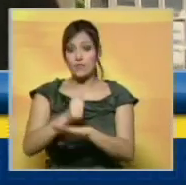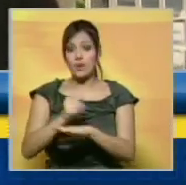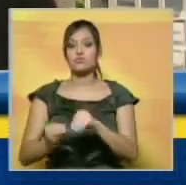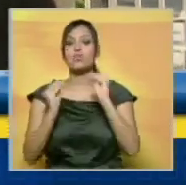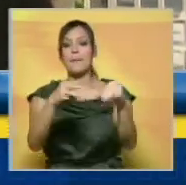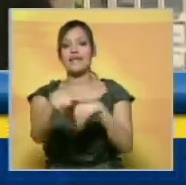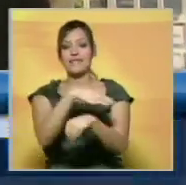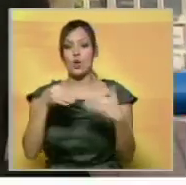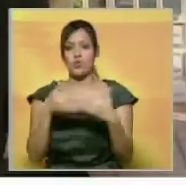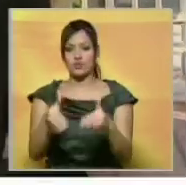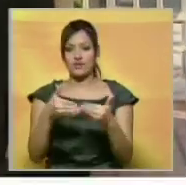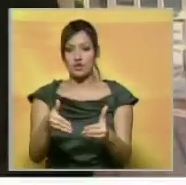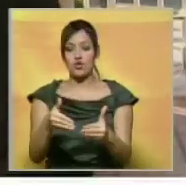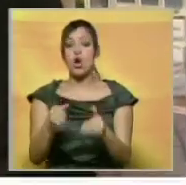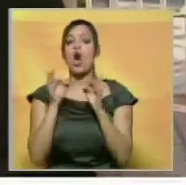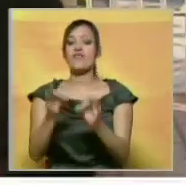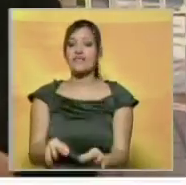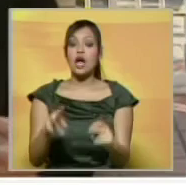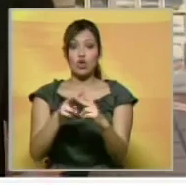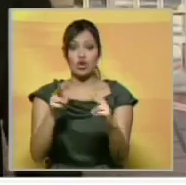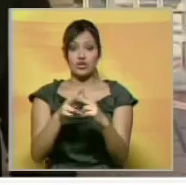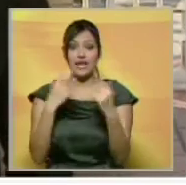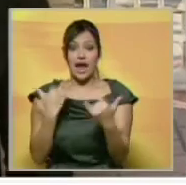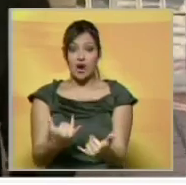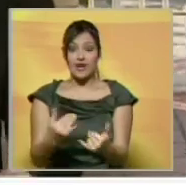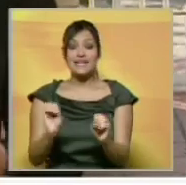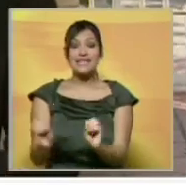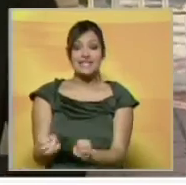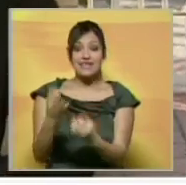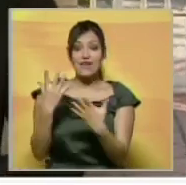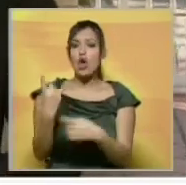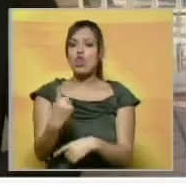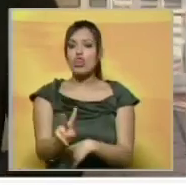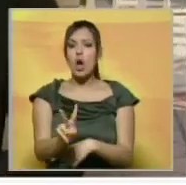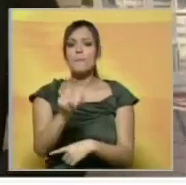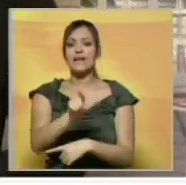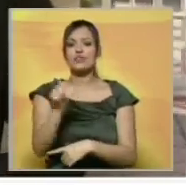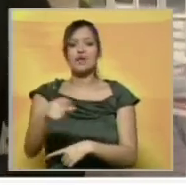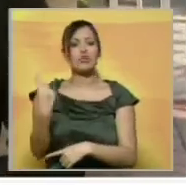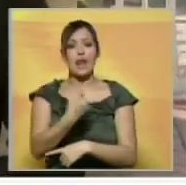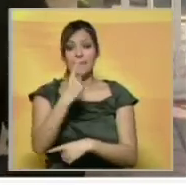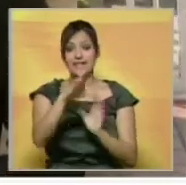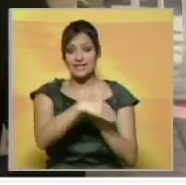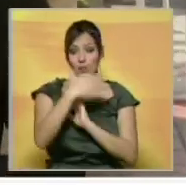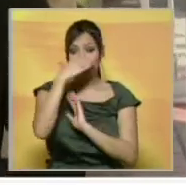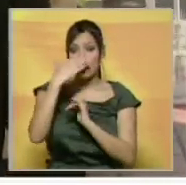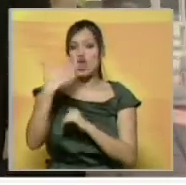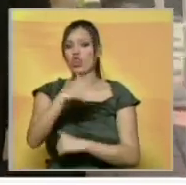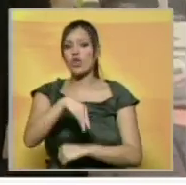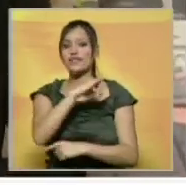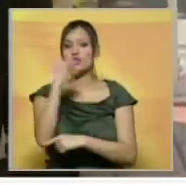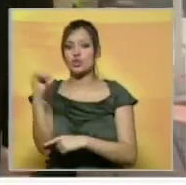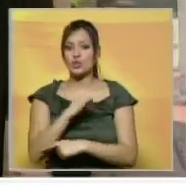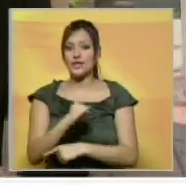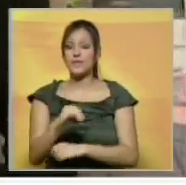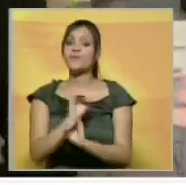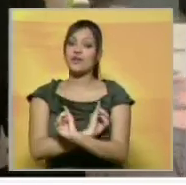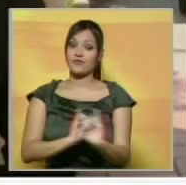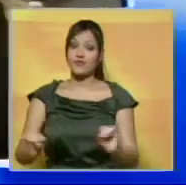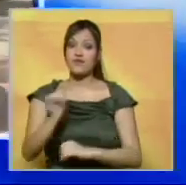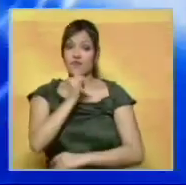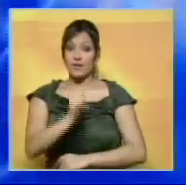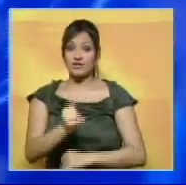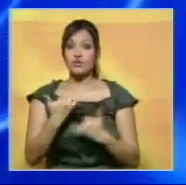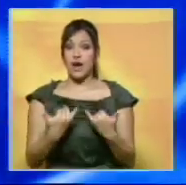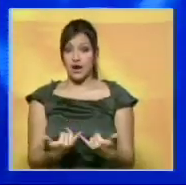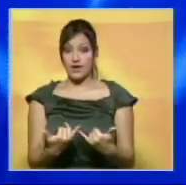Público. Extraoficialmente se conoció que hasta ahora con este rescate solo 2 personas quedan en cautiverio en el estado Zulia. Es el reporte que podemos